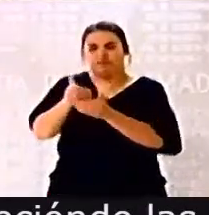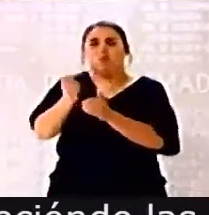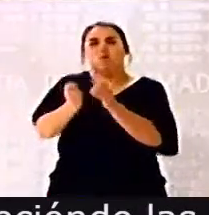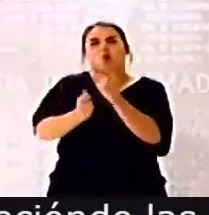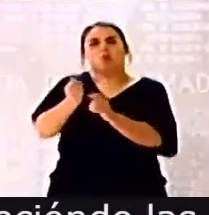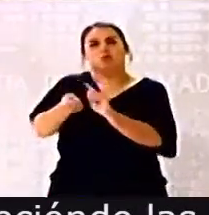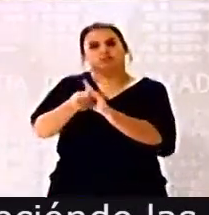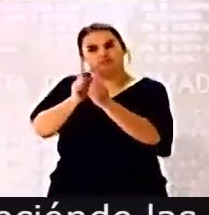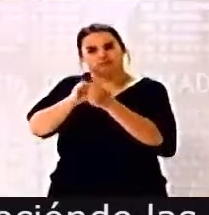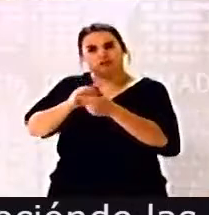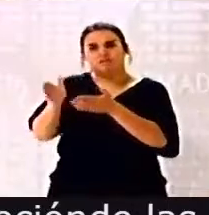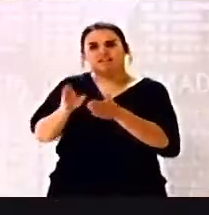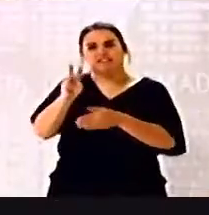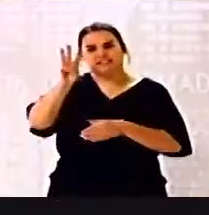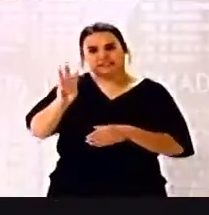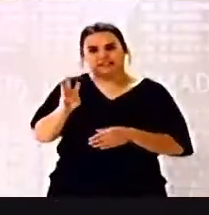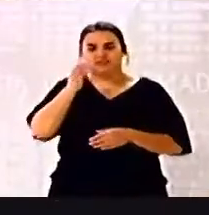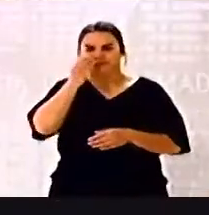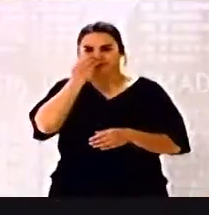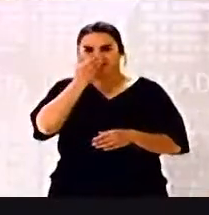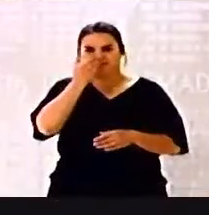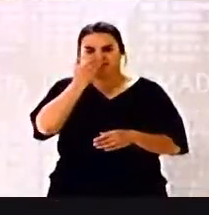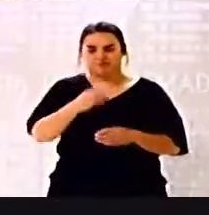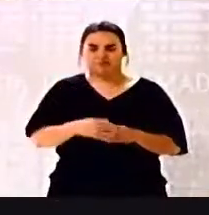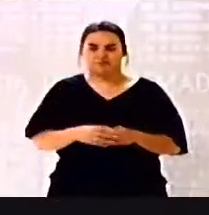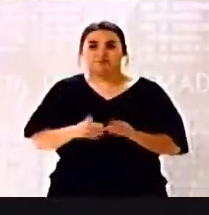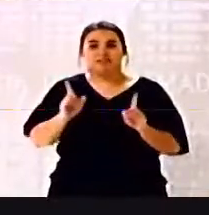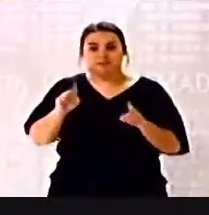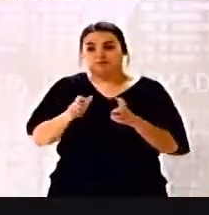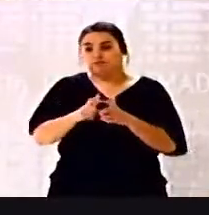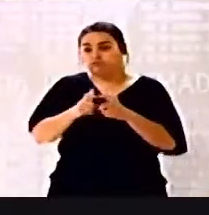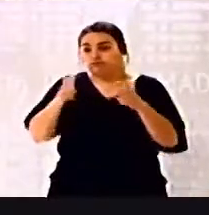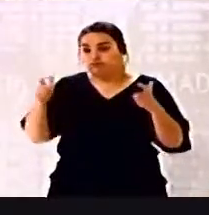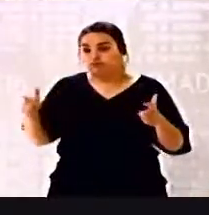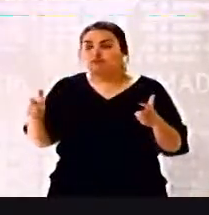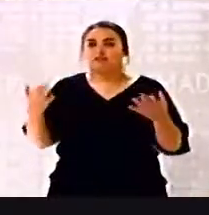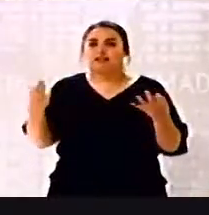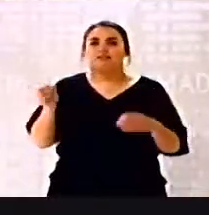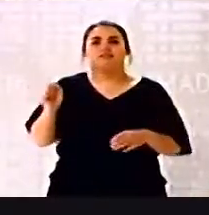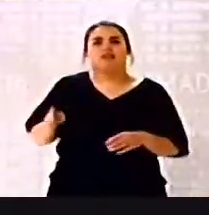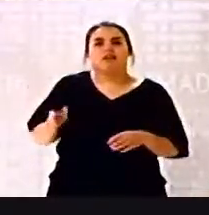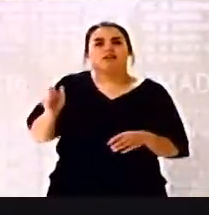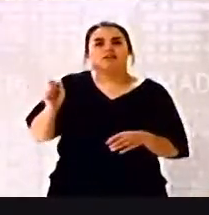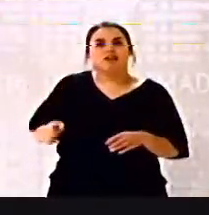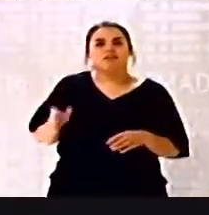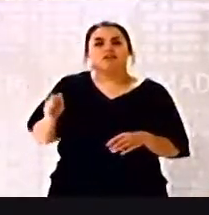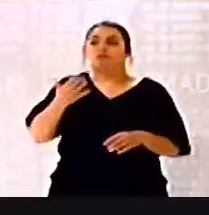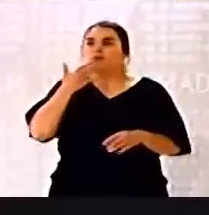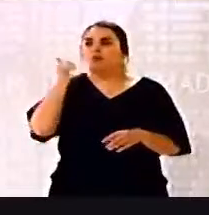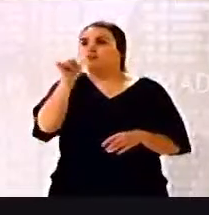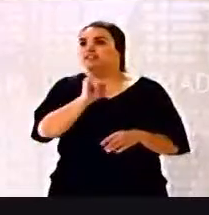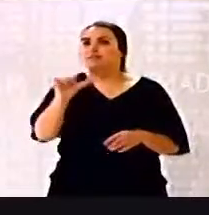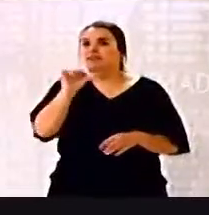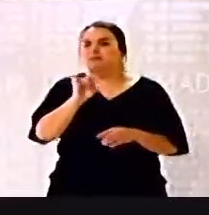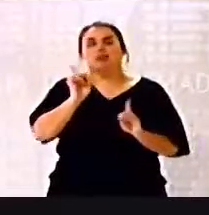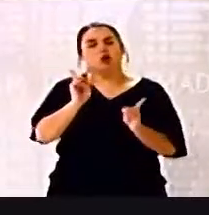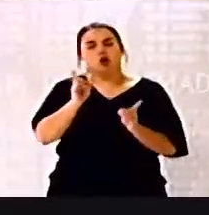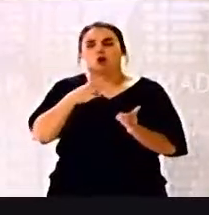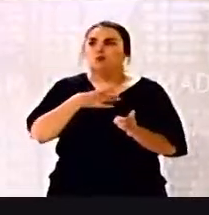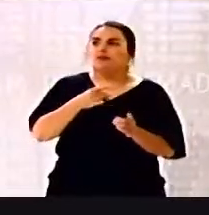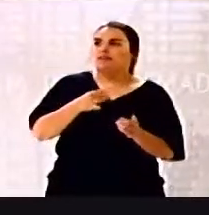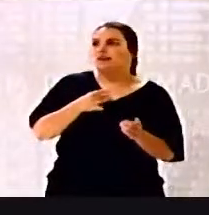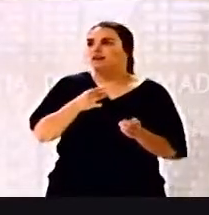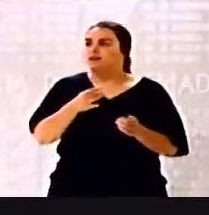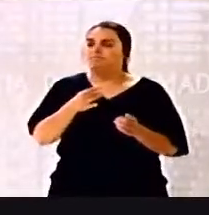paulatinamente en la fase 3. Probablemente lo que incrementemos primero sea la frecuencia de visitas, que no sean semanales, que puedan ser con